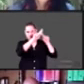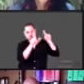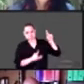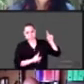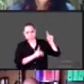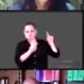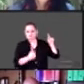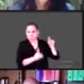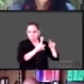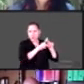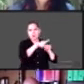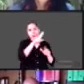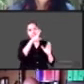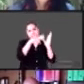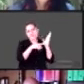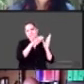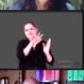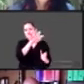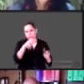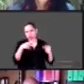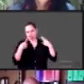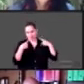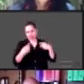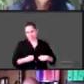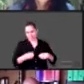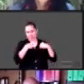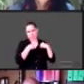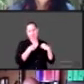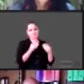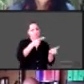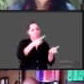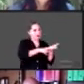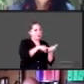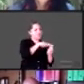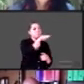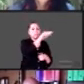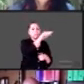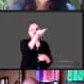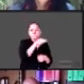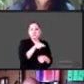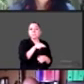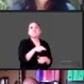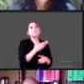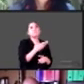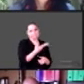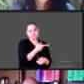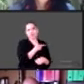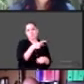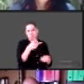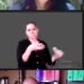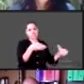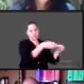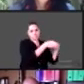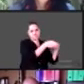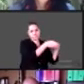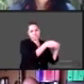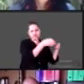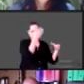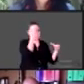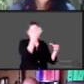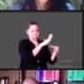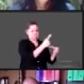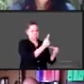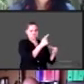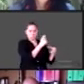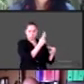.500 habitantes o mayores niveles de pobreza. 61.5% para 2018. Y si ustedes